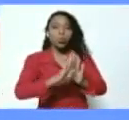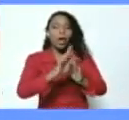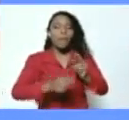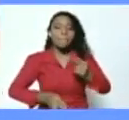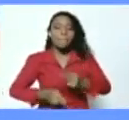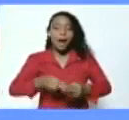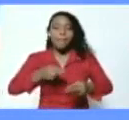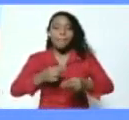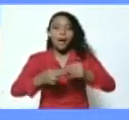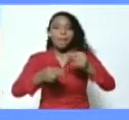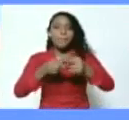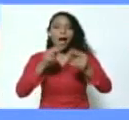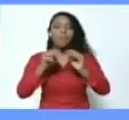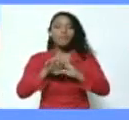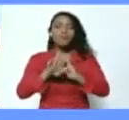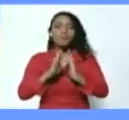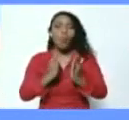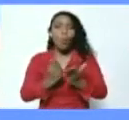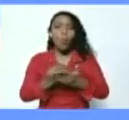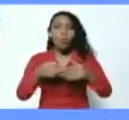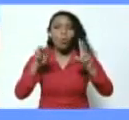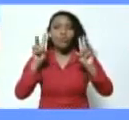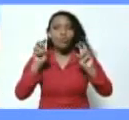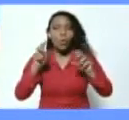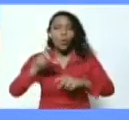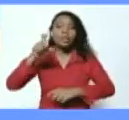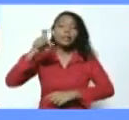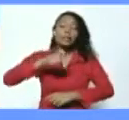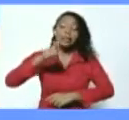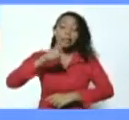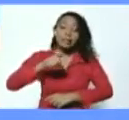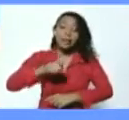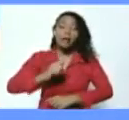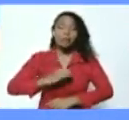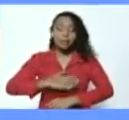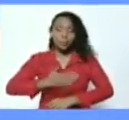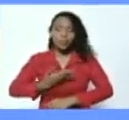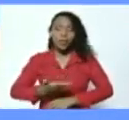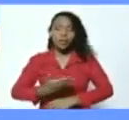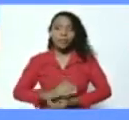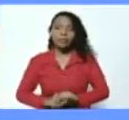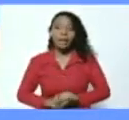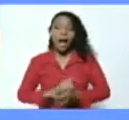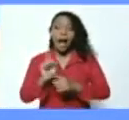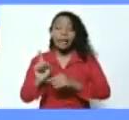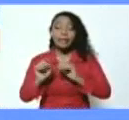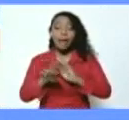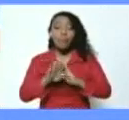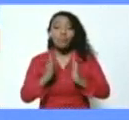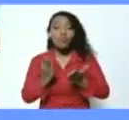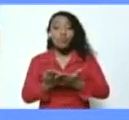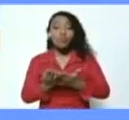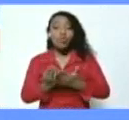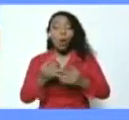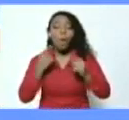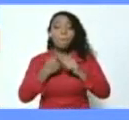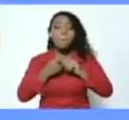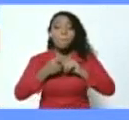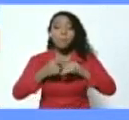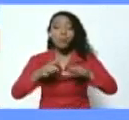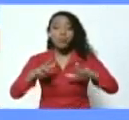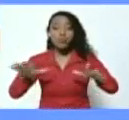construcción de un mundo nuevo, necesario y posible. Ese mundo multicéntrico y